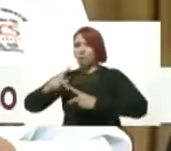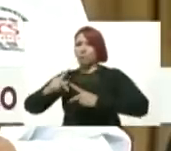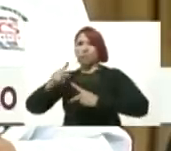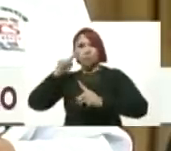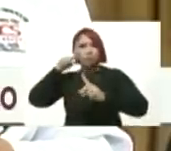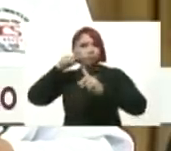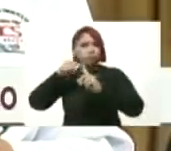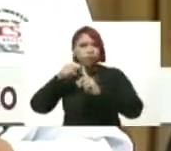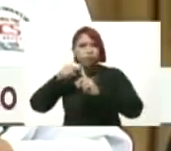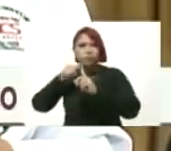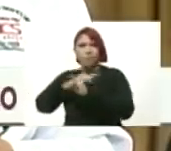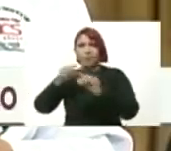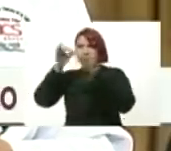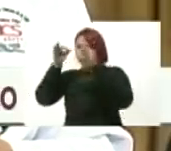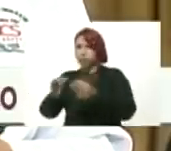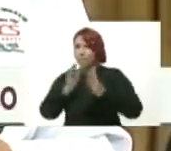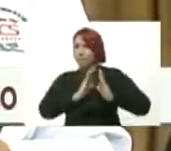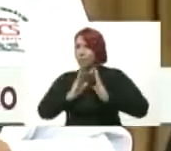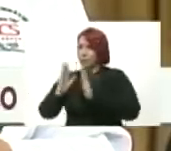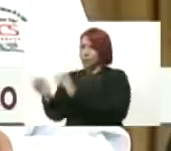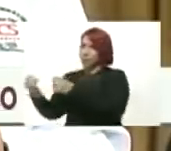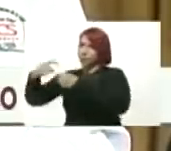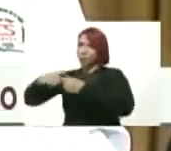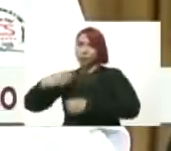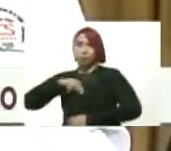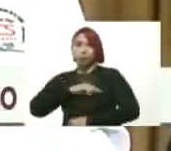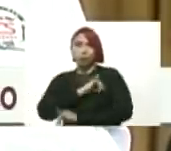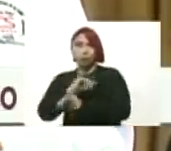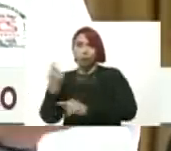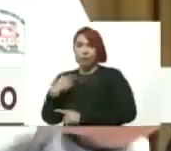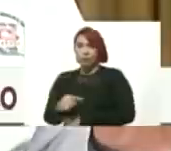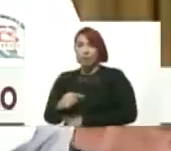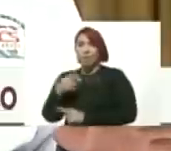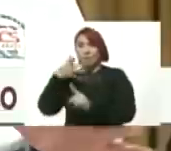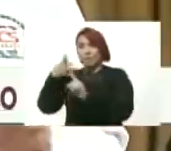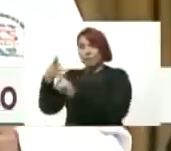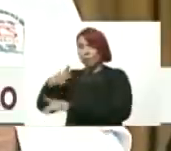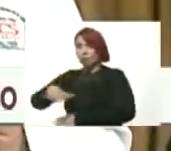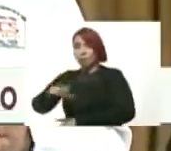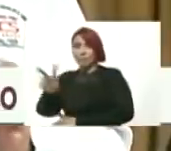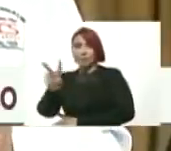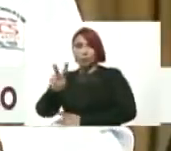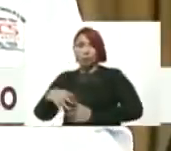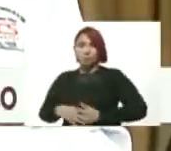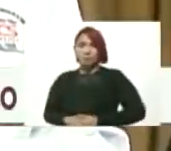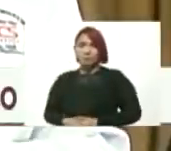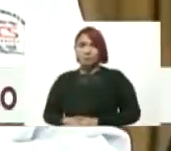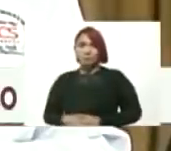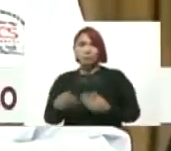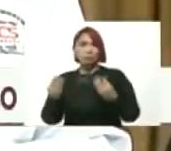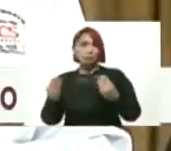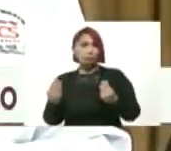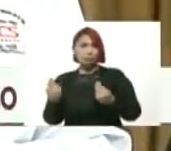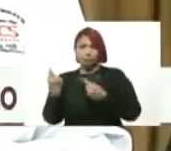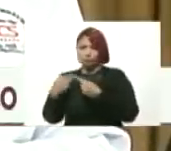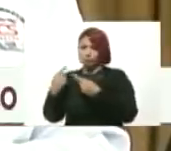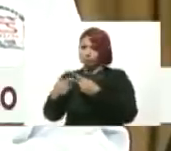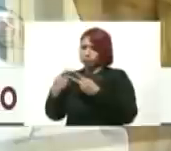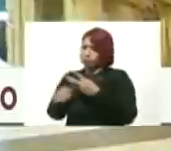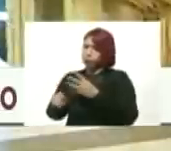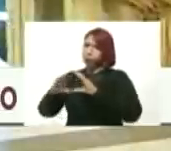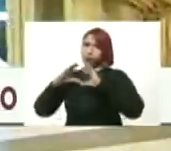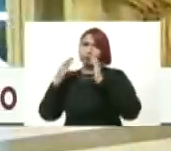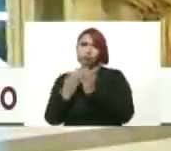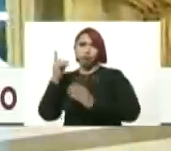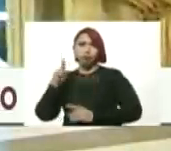para definitivamente incorporarlos nosotros como tenemos una formación en todo el territorio nacional muchas de las clases y las